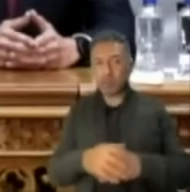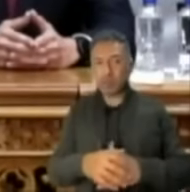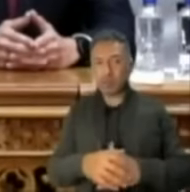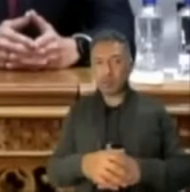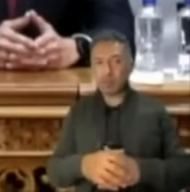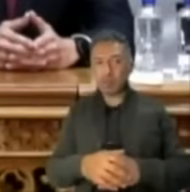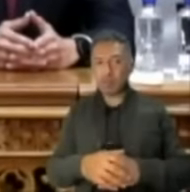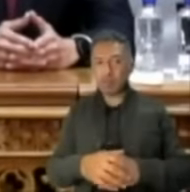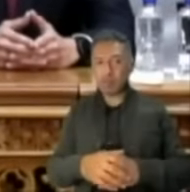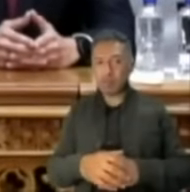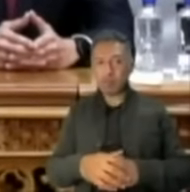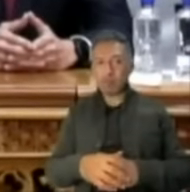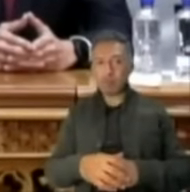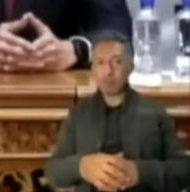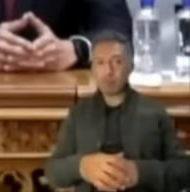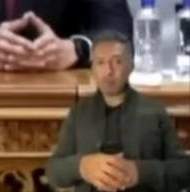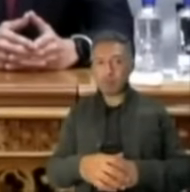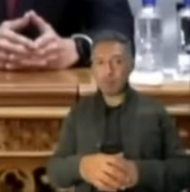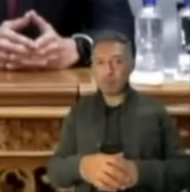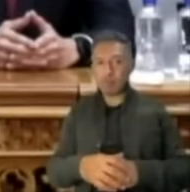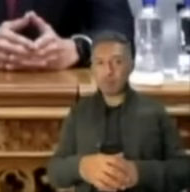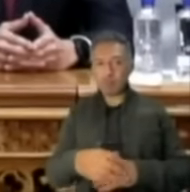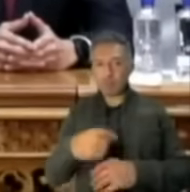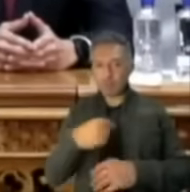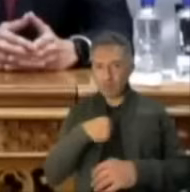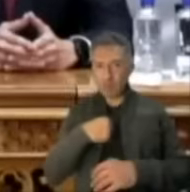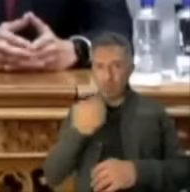de dos fraudes